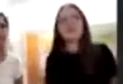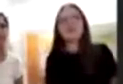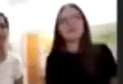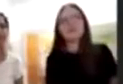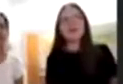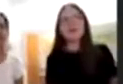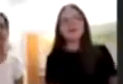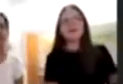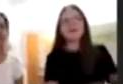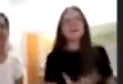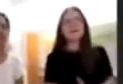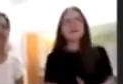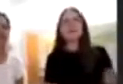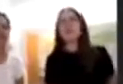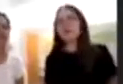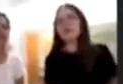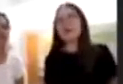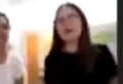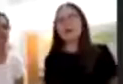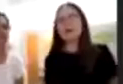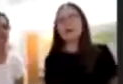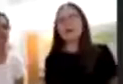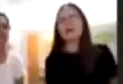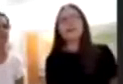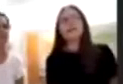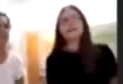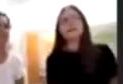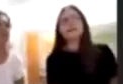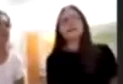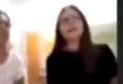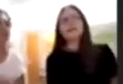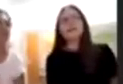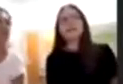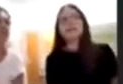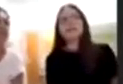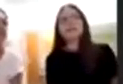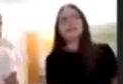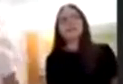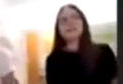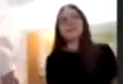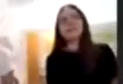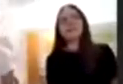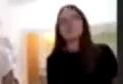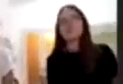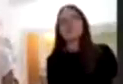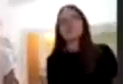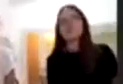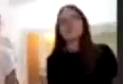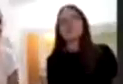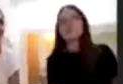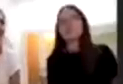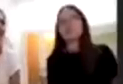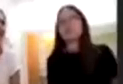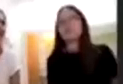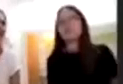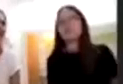en forma así equilibrada. Nos gustó mucho la definición del tercer paisaje de James